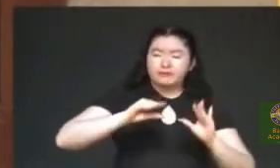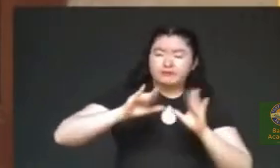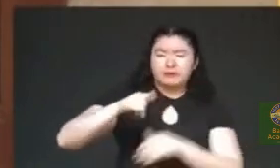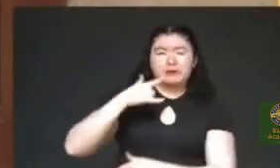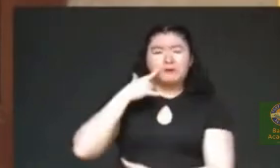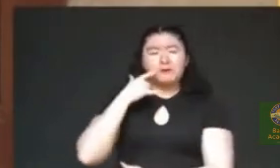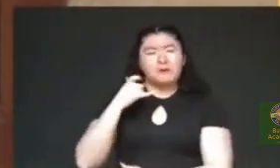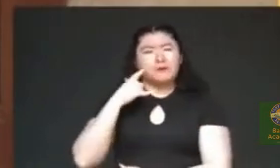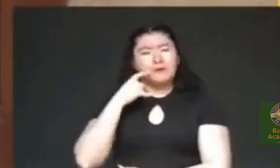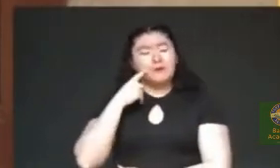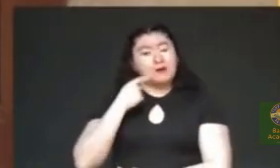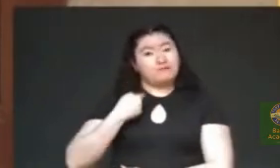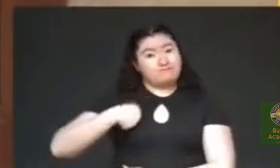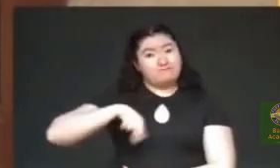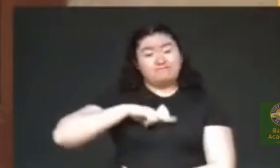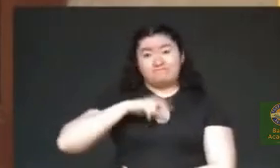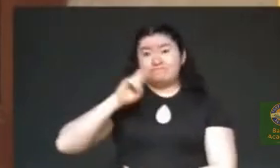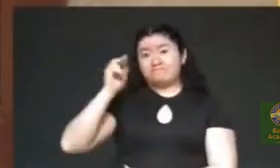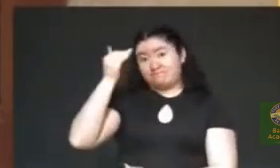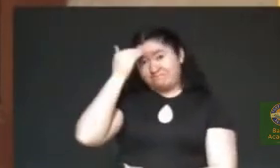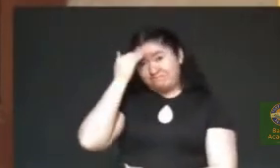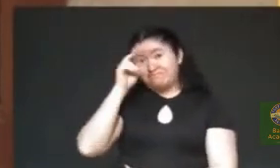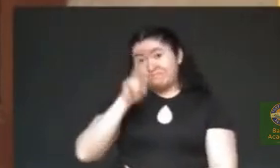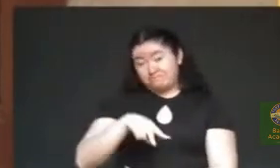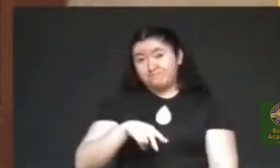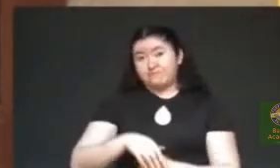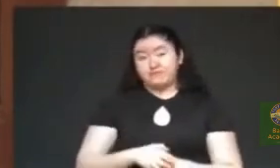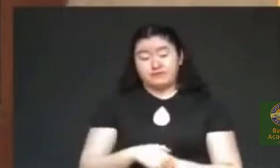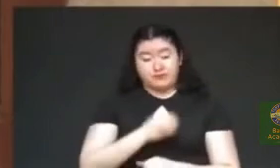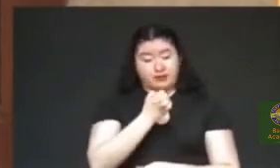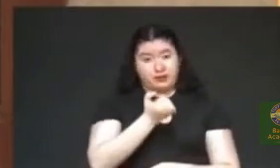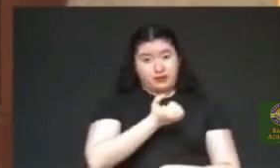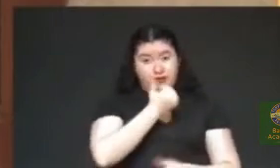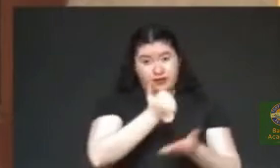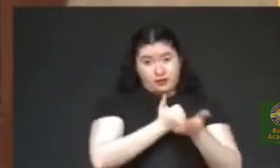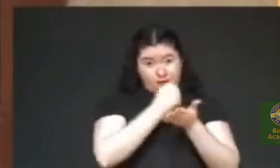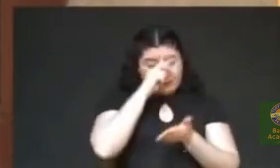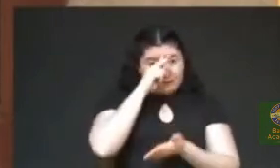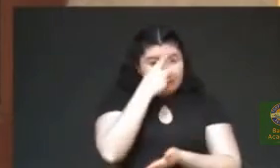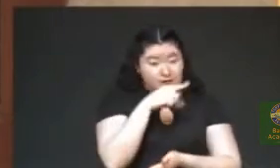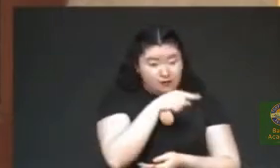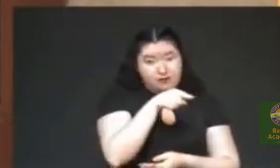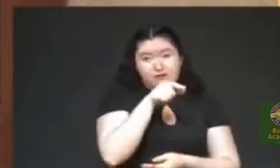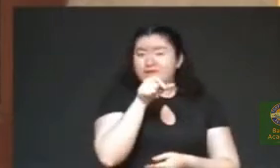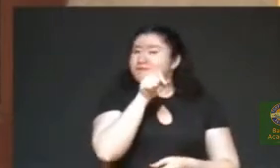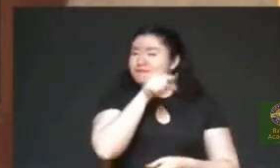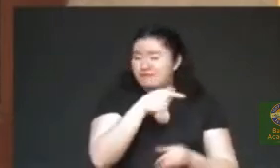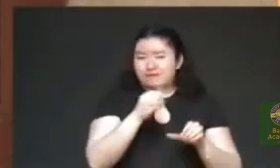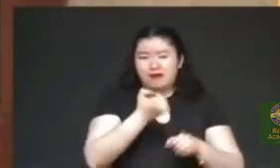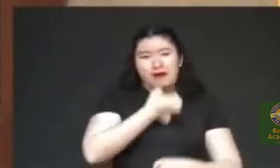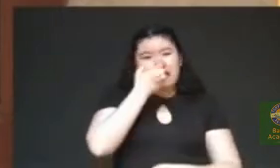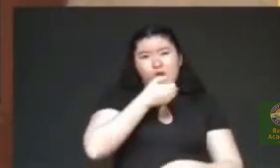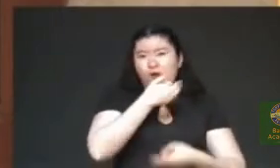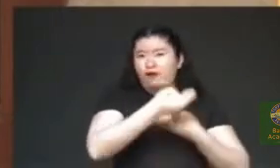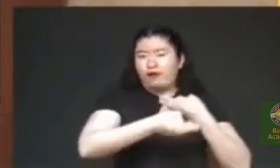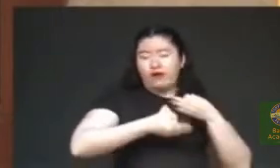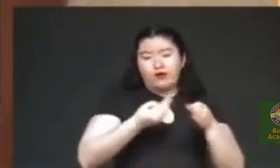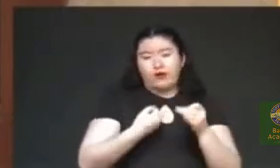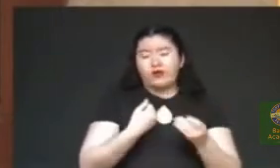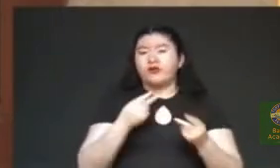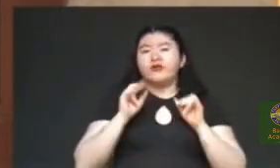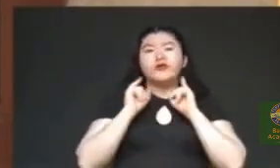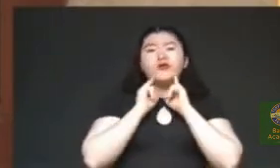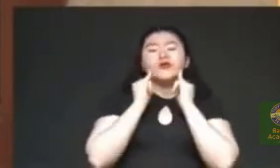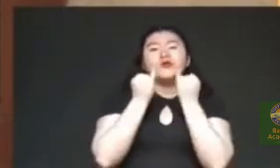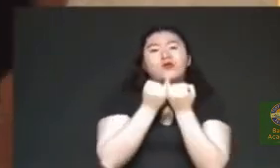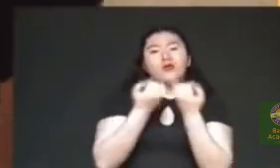el caso de la Ciudad de México, prácticamente todas las escuelas están teniendo sus consejos técnicos presenciales. Hoy en